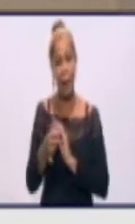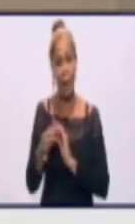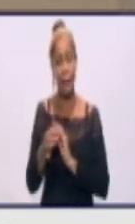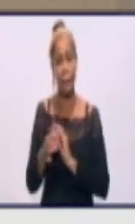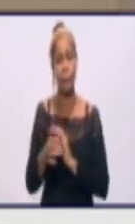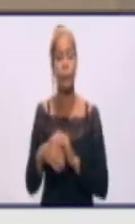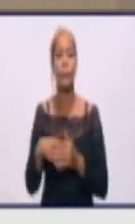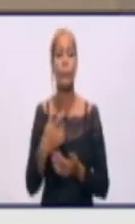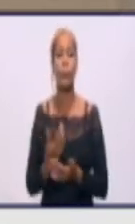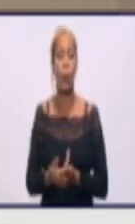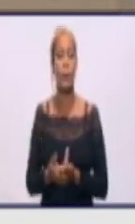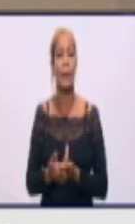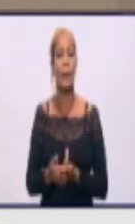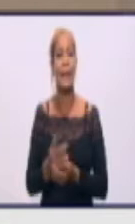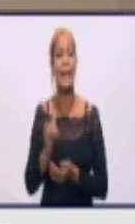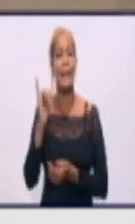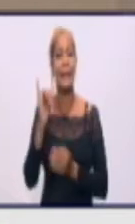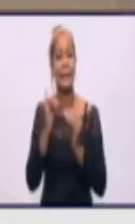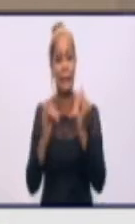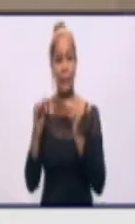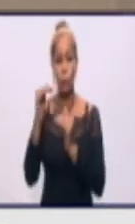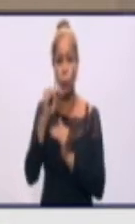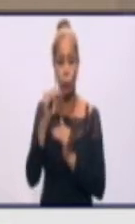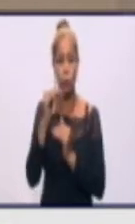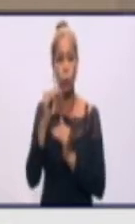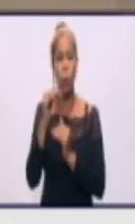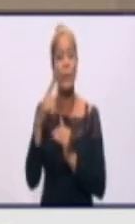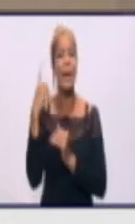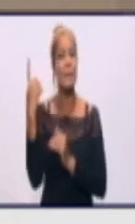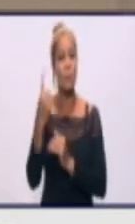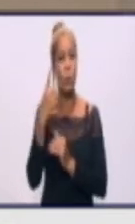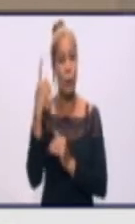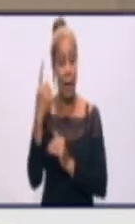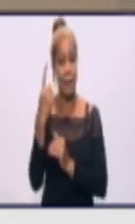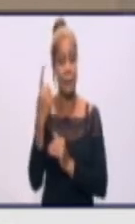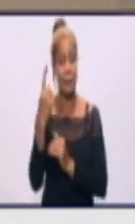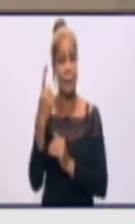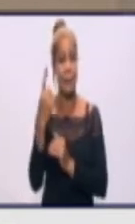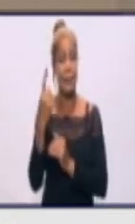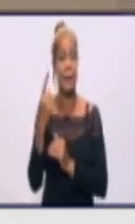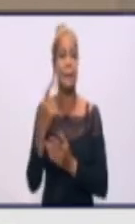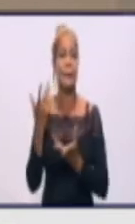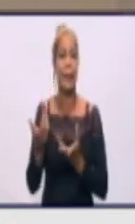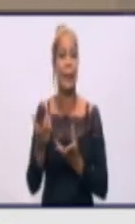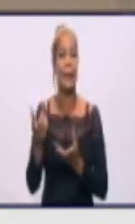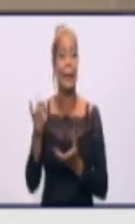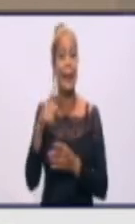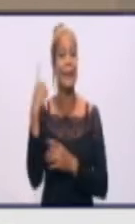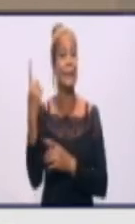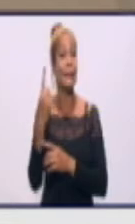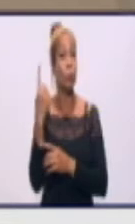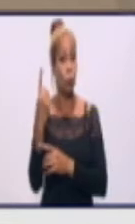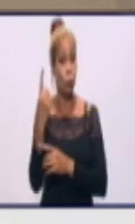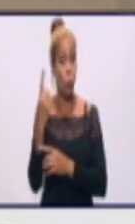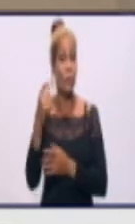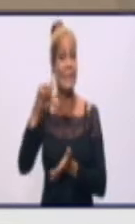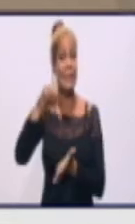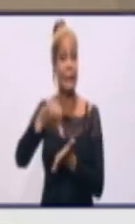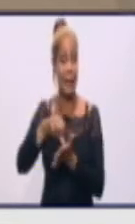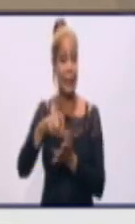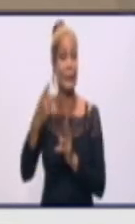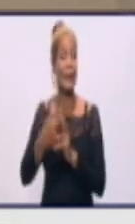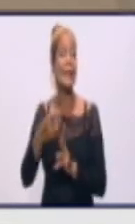conformado de la siguiente forma: Instituto Nacional de Ordenamiento Territorial y Urbanismo, que es el instituto central en La Habana. Uh-huh. Las